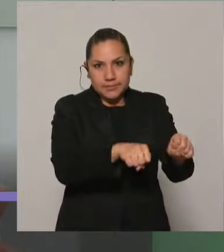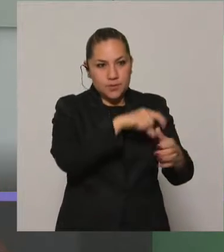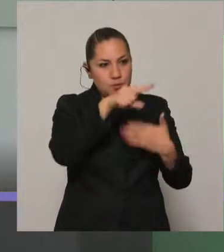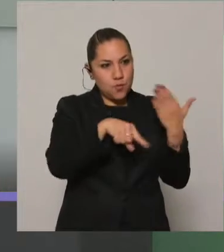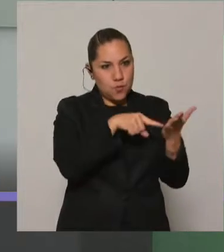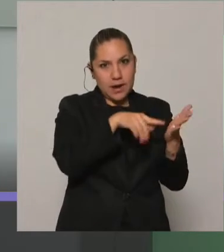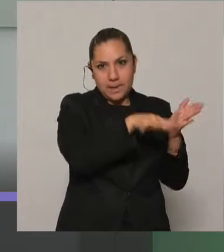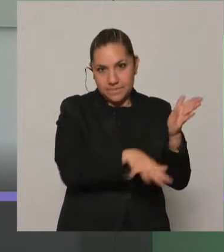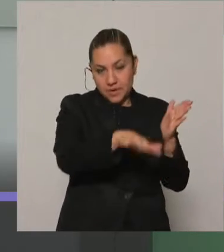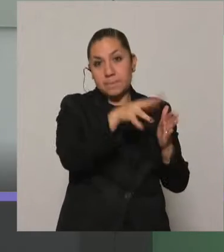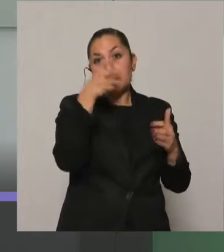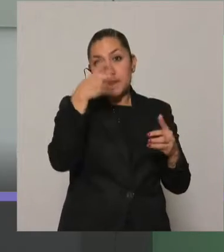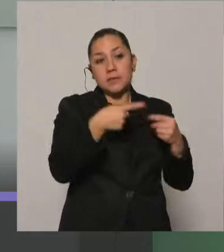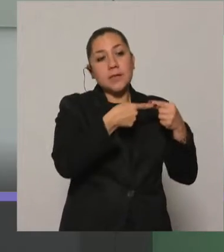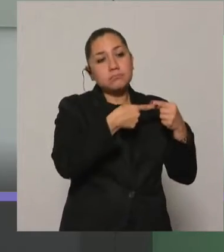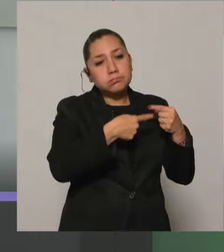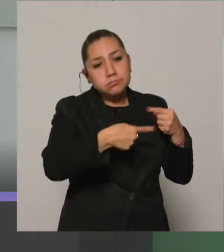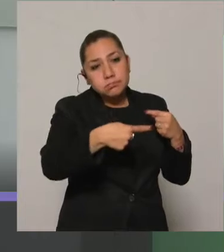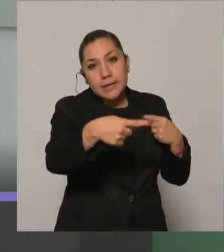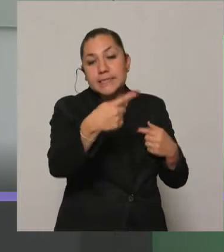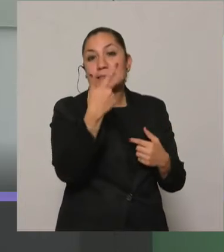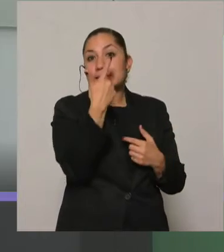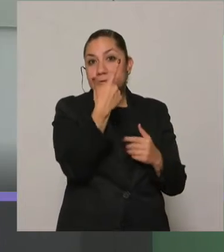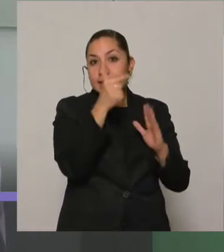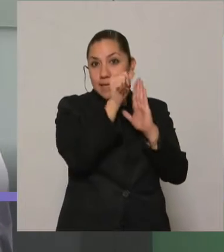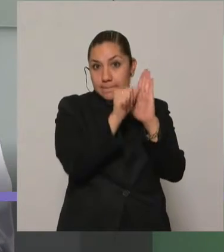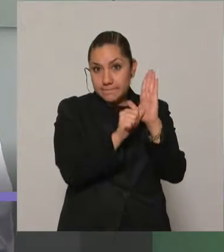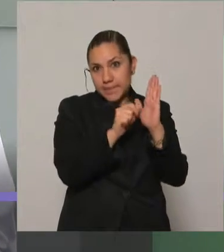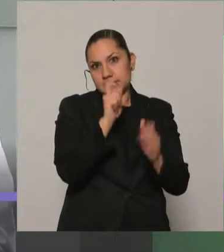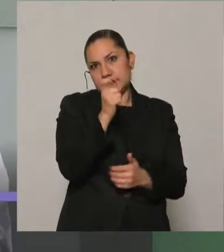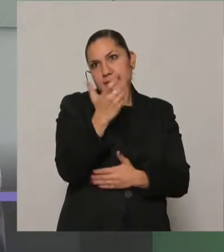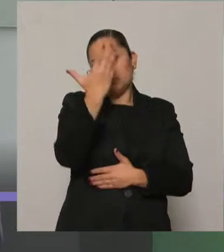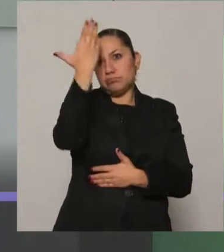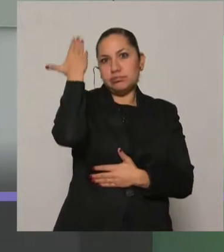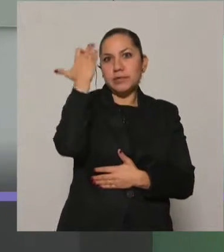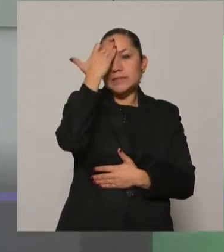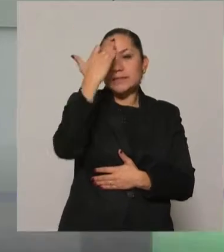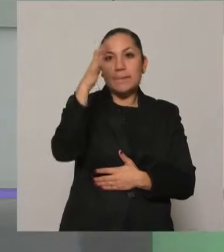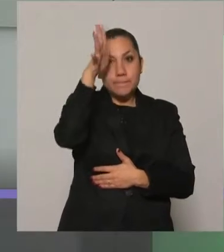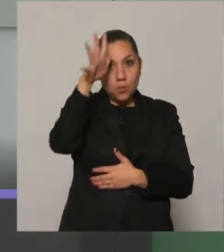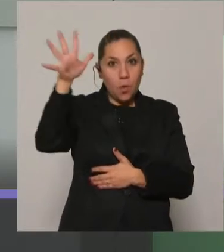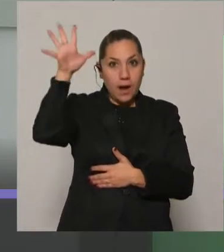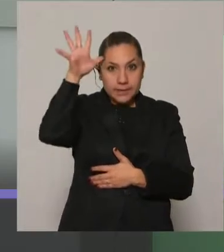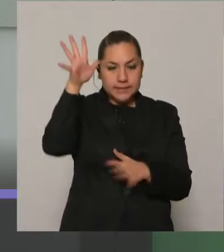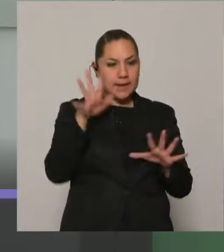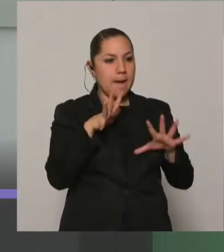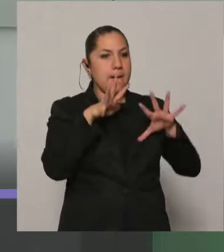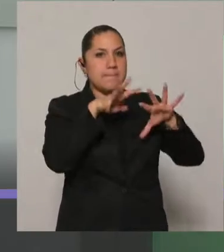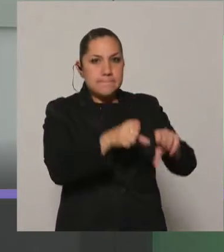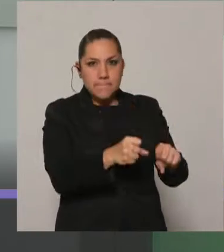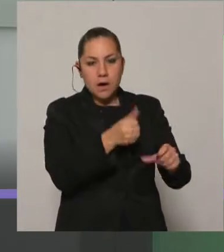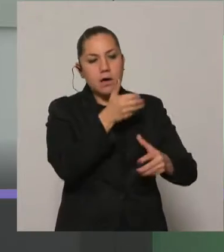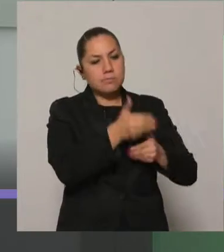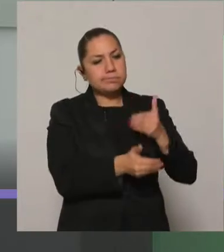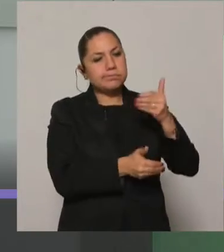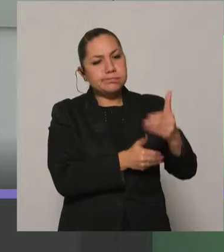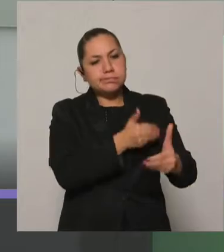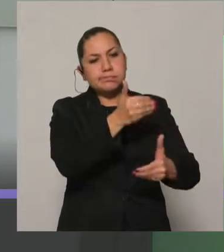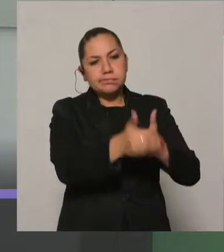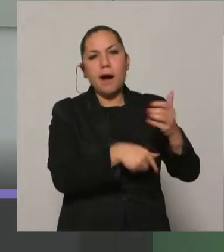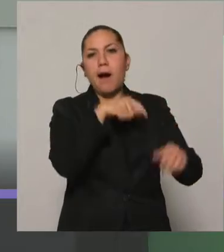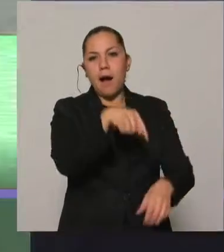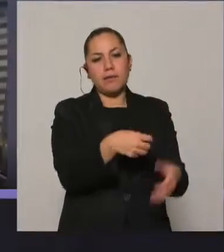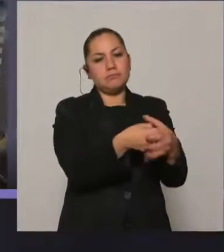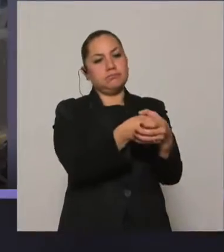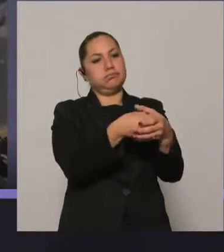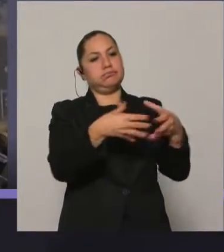conquistadores cohabitaron con la población azteca, y justamente hace 500 años pasaron cosas muy importantes para